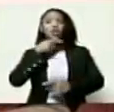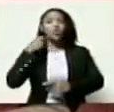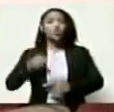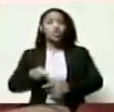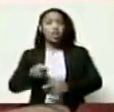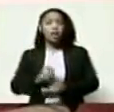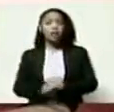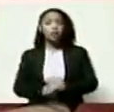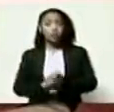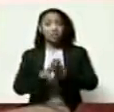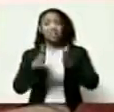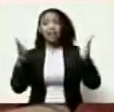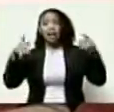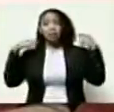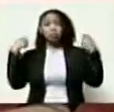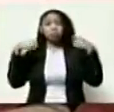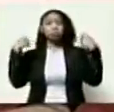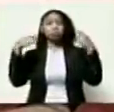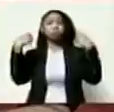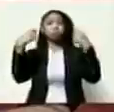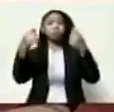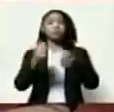campaña.